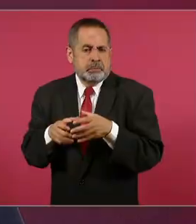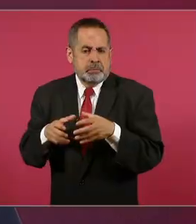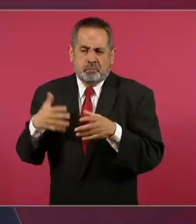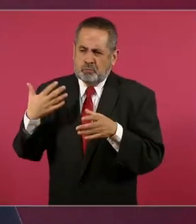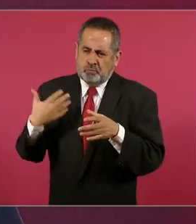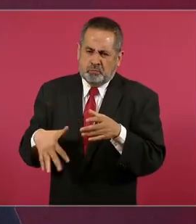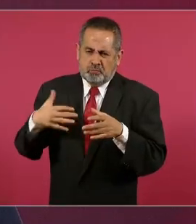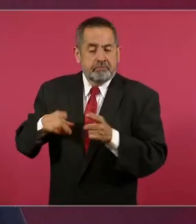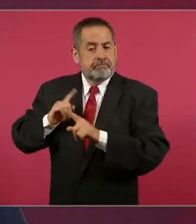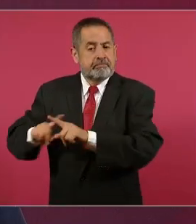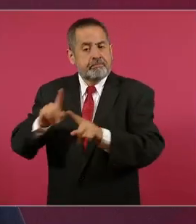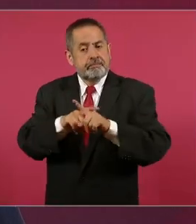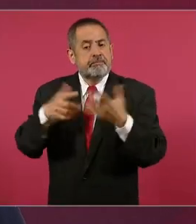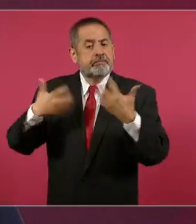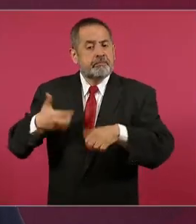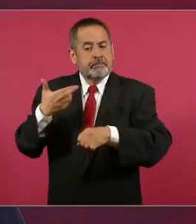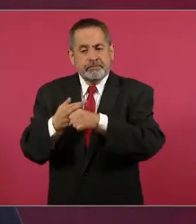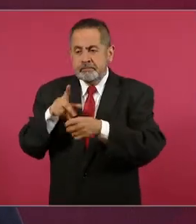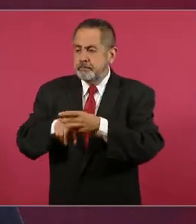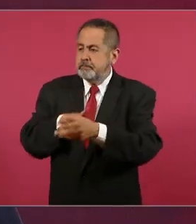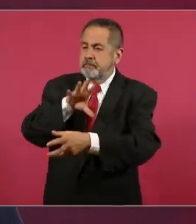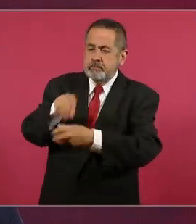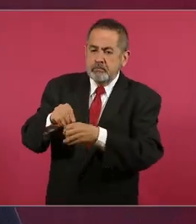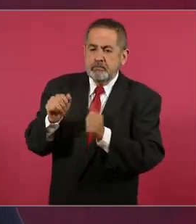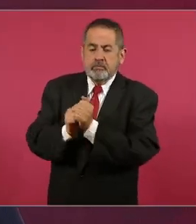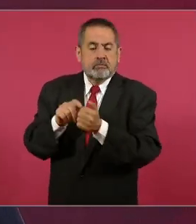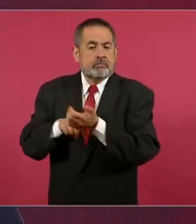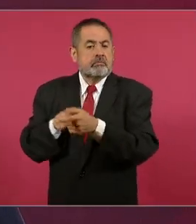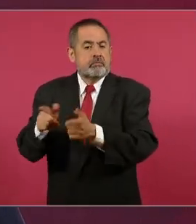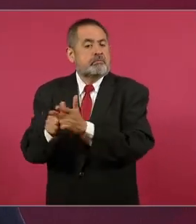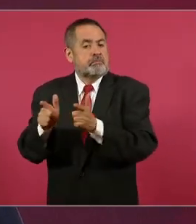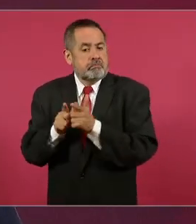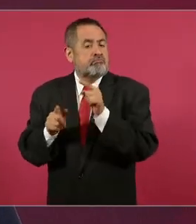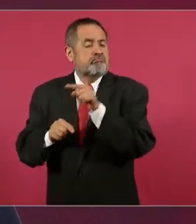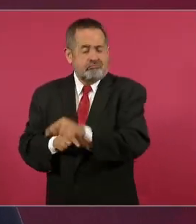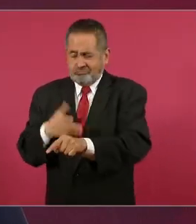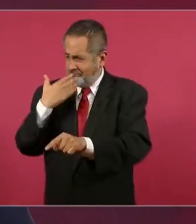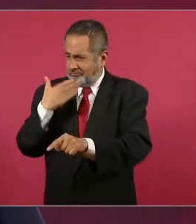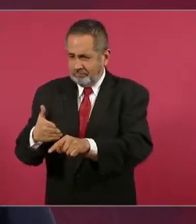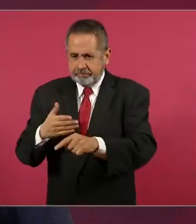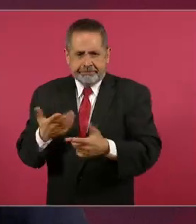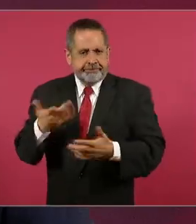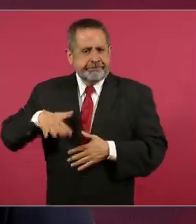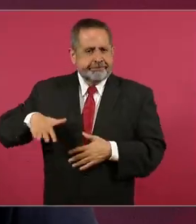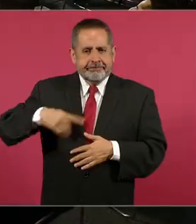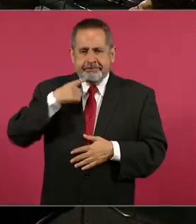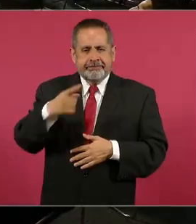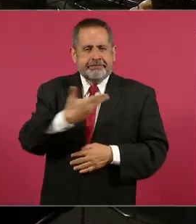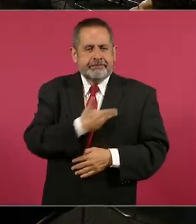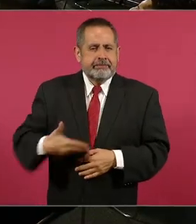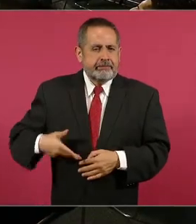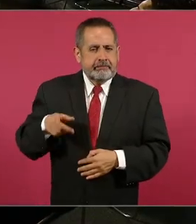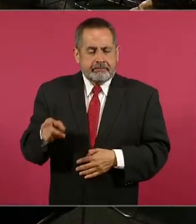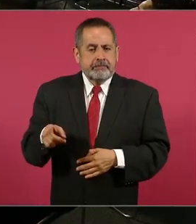las empresas, las unidades de negocios que tiene este grupo aeroportuario. Como mencionó el señor